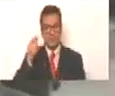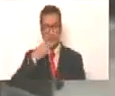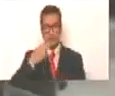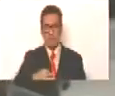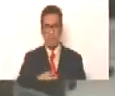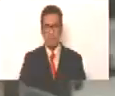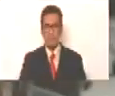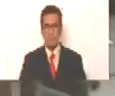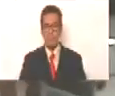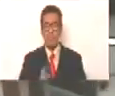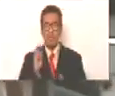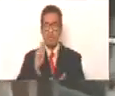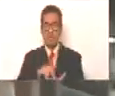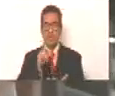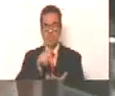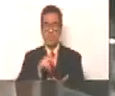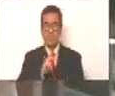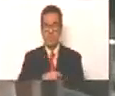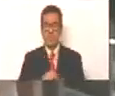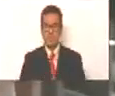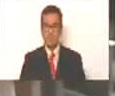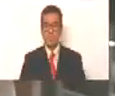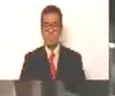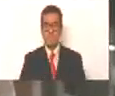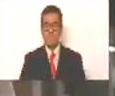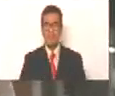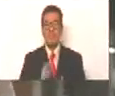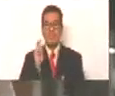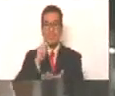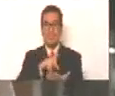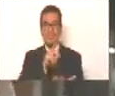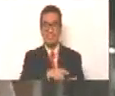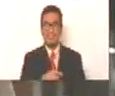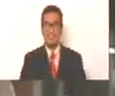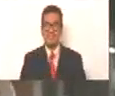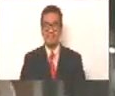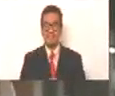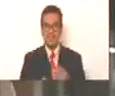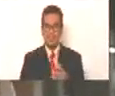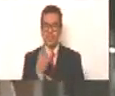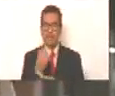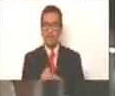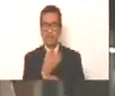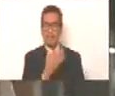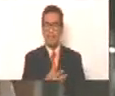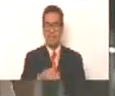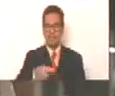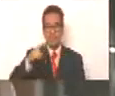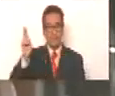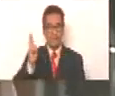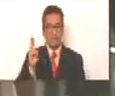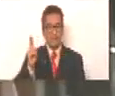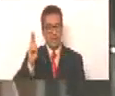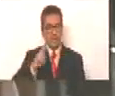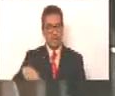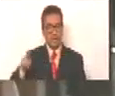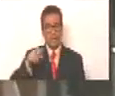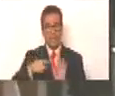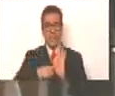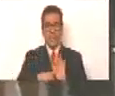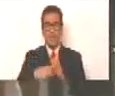Participamos, un minuto, madre. Participamos en la refundación de la República. Aparecemos en el preámbulo de